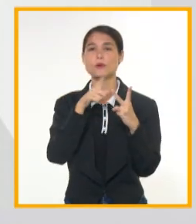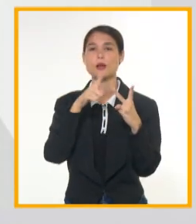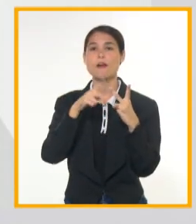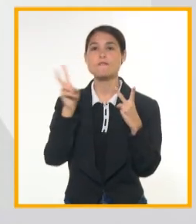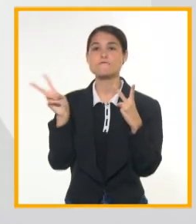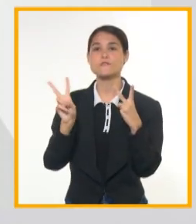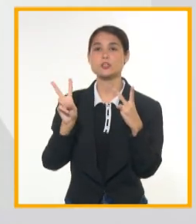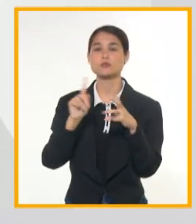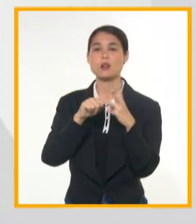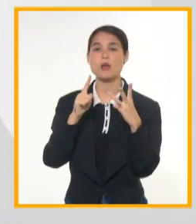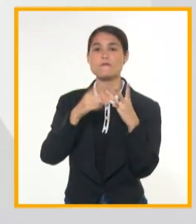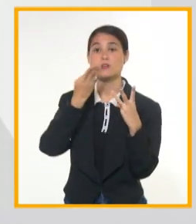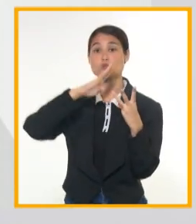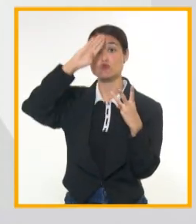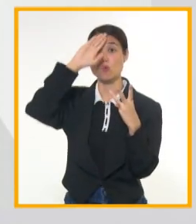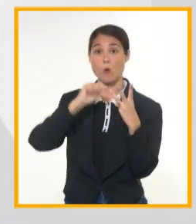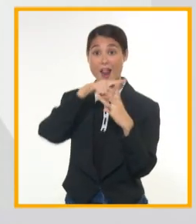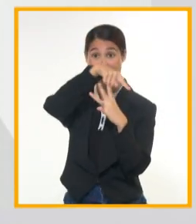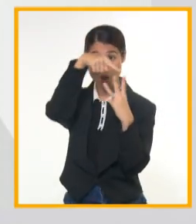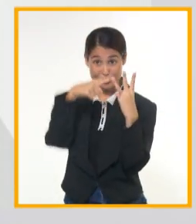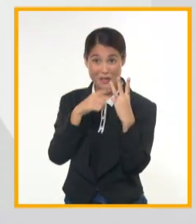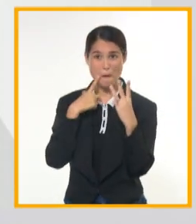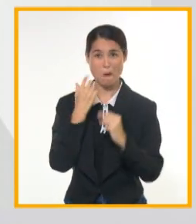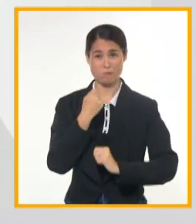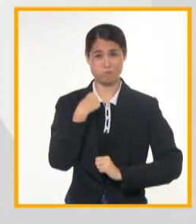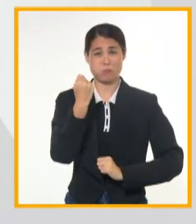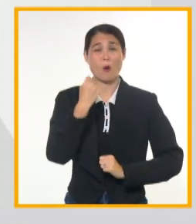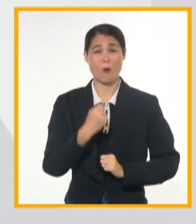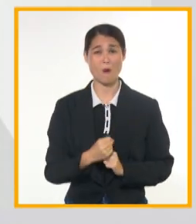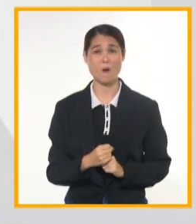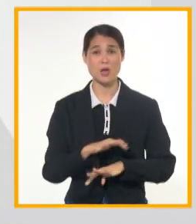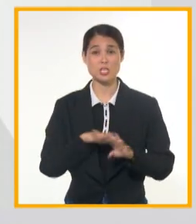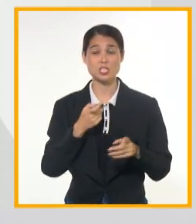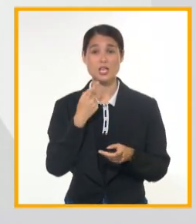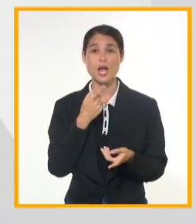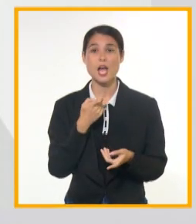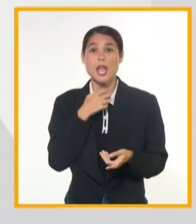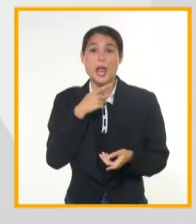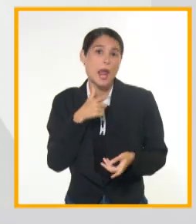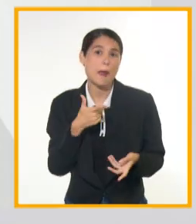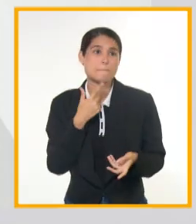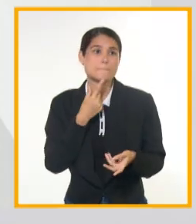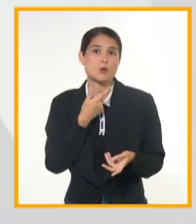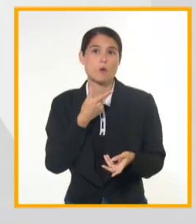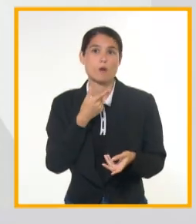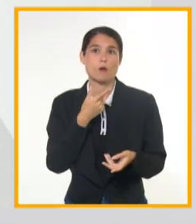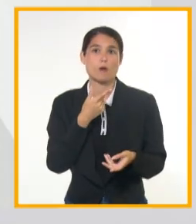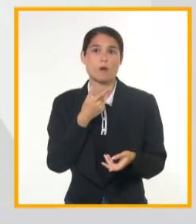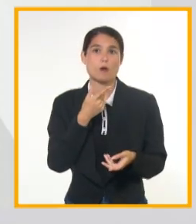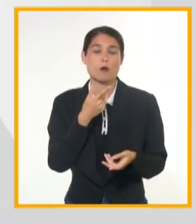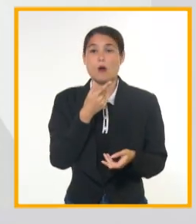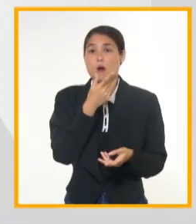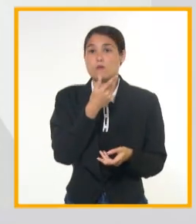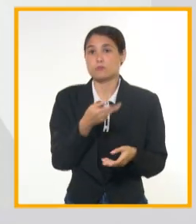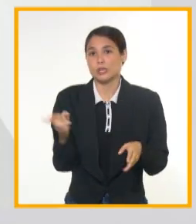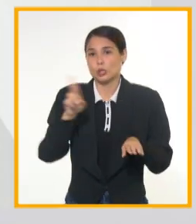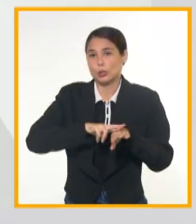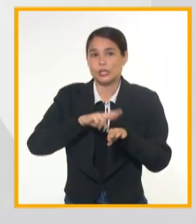más jugadores hoy en grandes ligas que Japón y que México, por ejemplo, y que Puerto Rico, entre otros